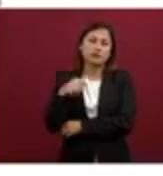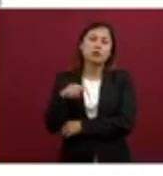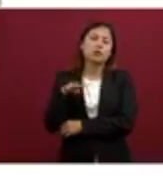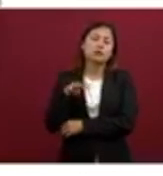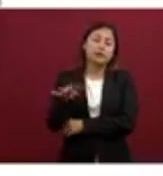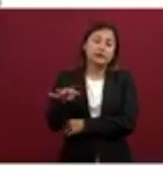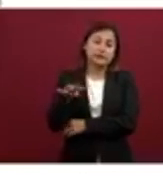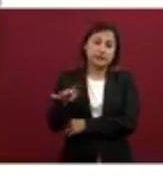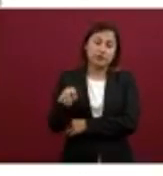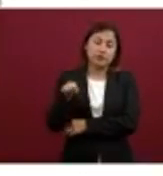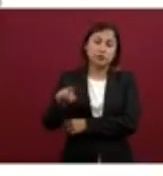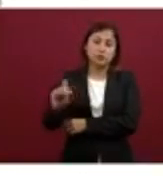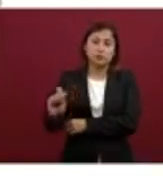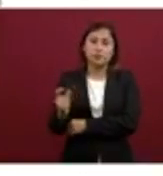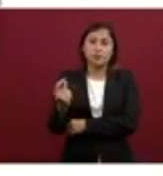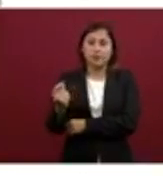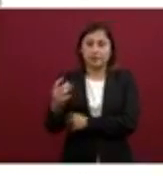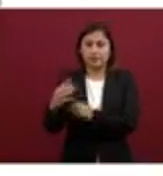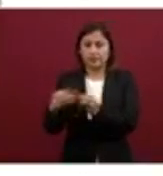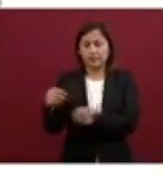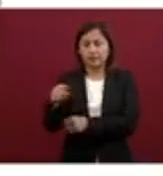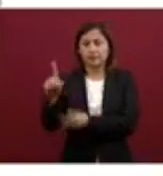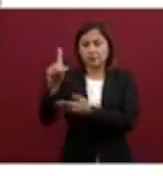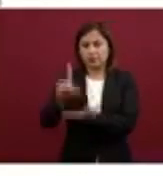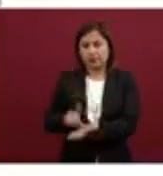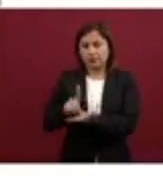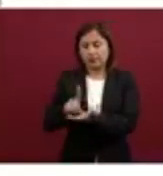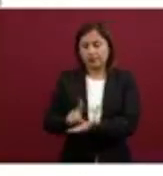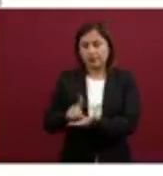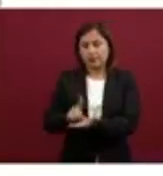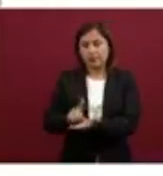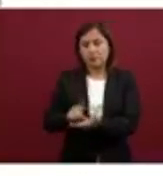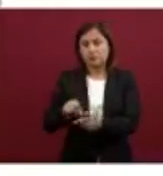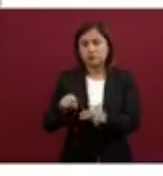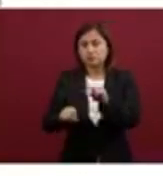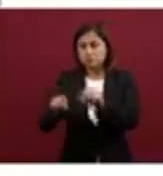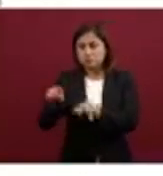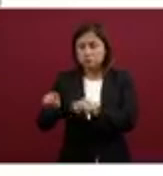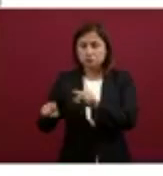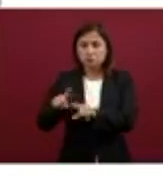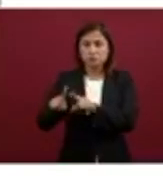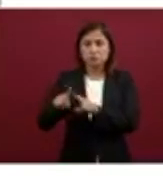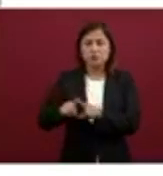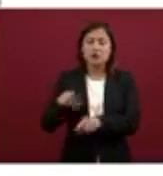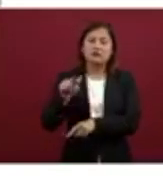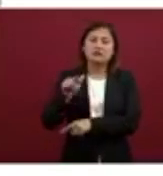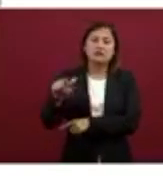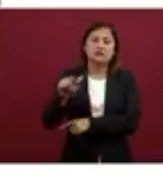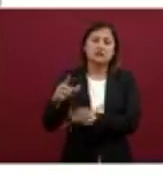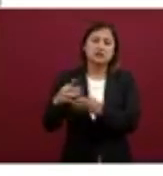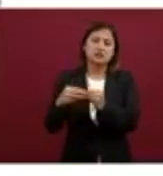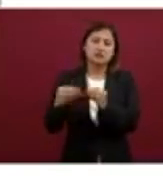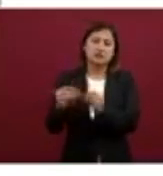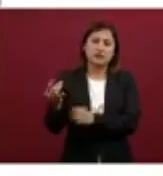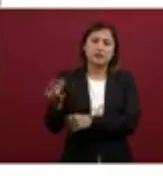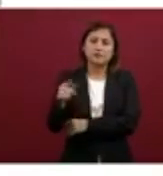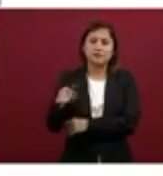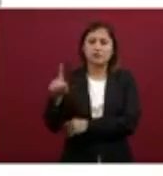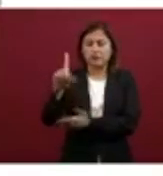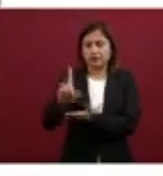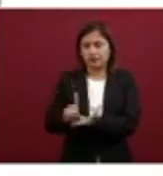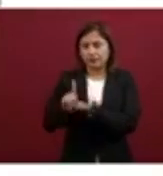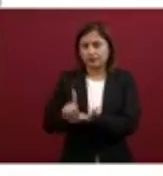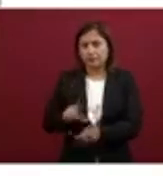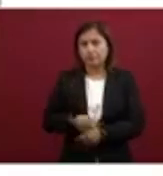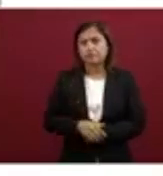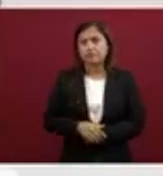19.20 pesos por litro y en ambos casos un diferencial de 17 centavos por litro. En el